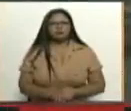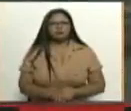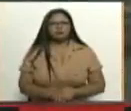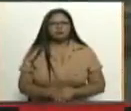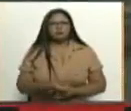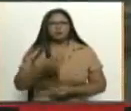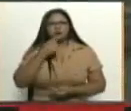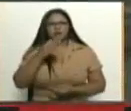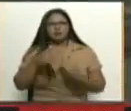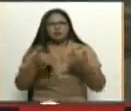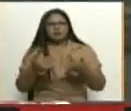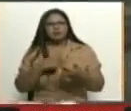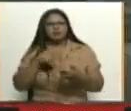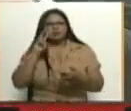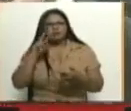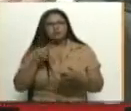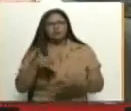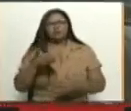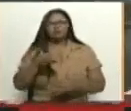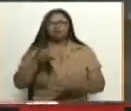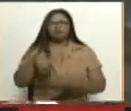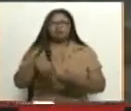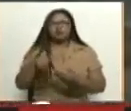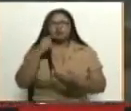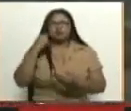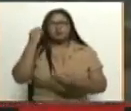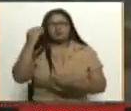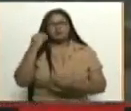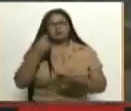eso tendría que estar determinado con la posición que vaya teniendo Trump